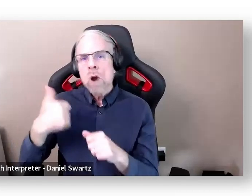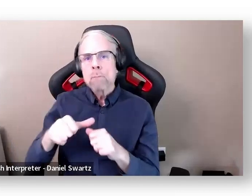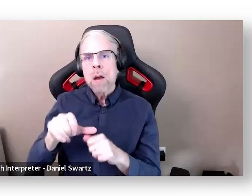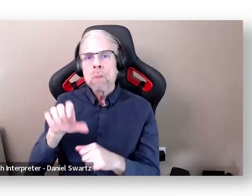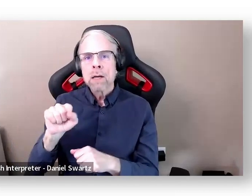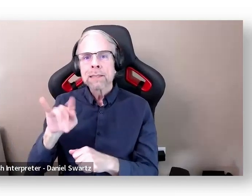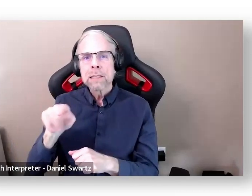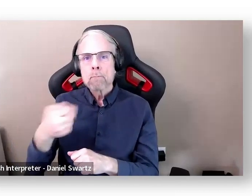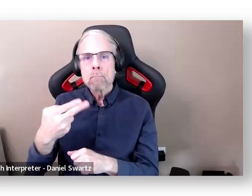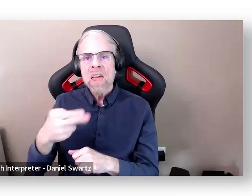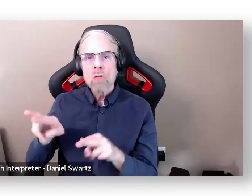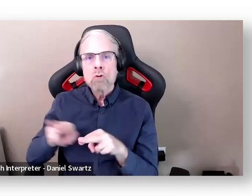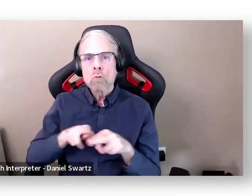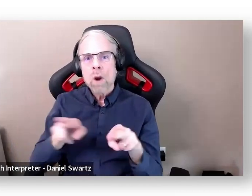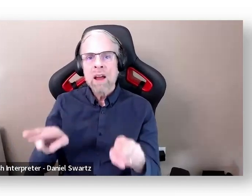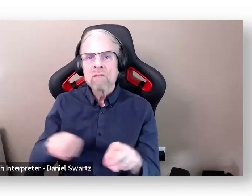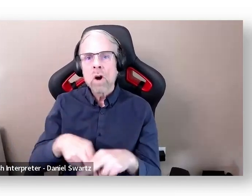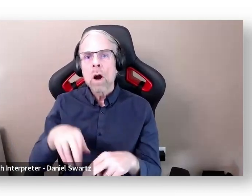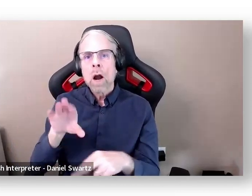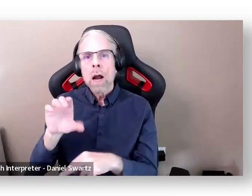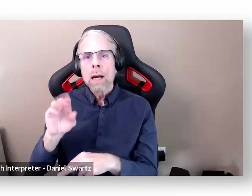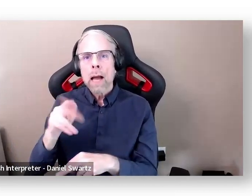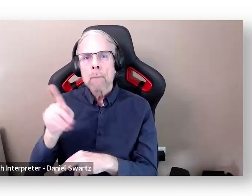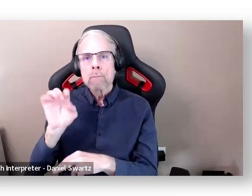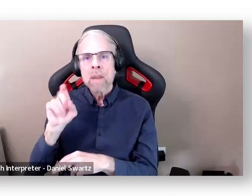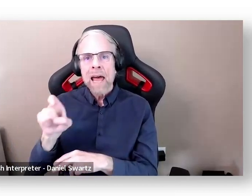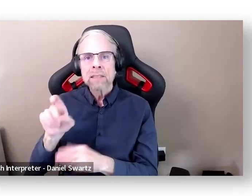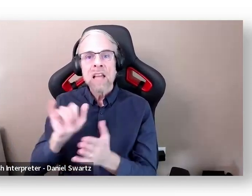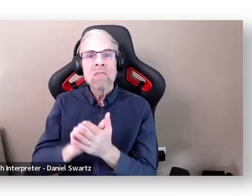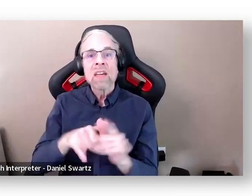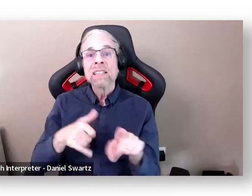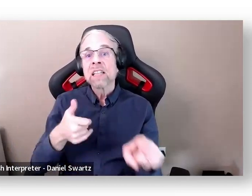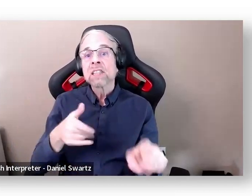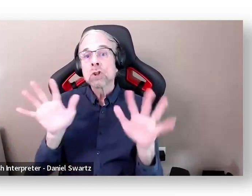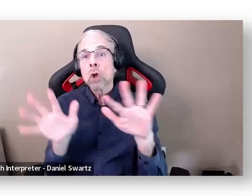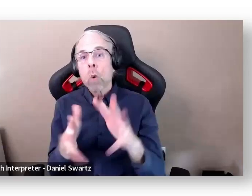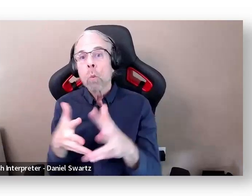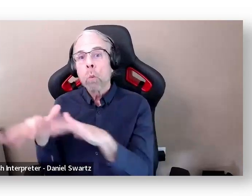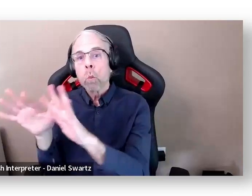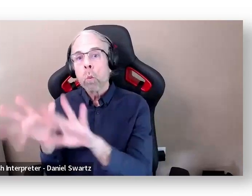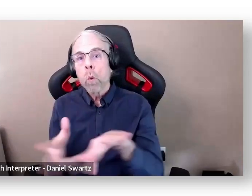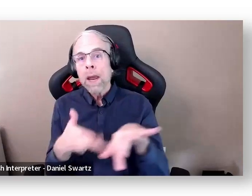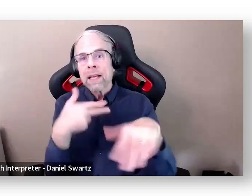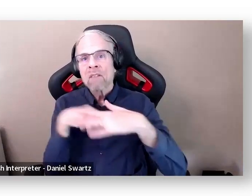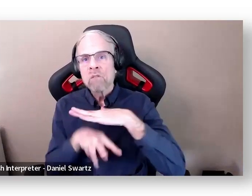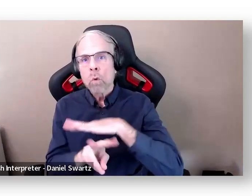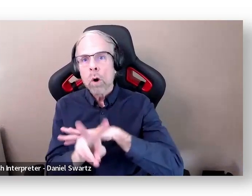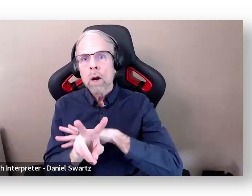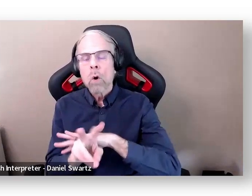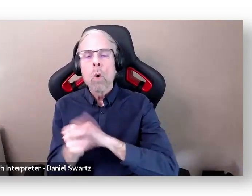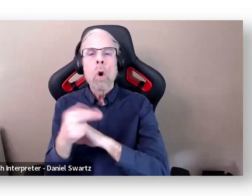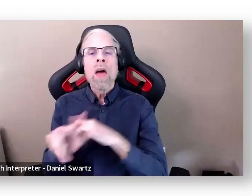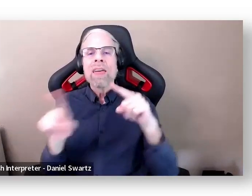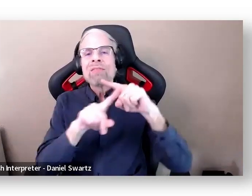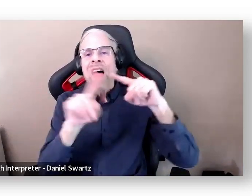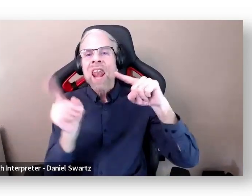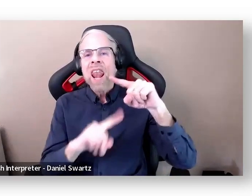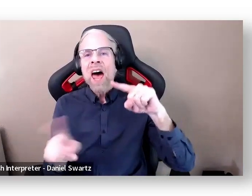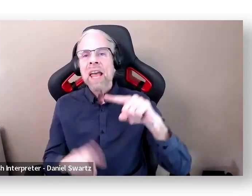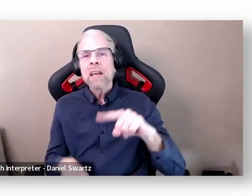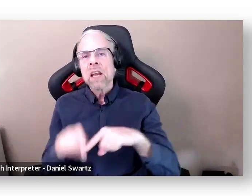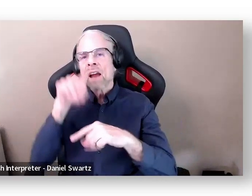WFF por sus siglas en inglés. Lo que pueden ver es en la parte norte de California, el Smith Radio Complex. Este